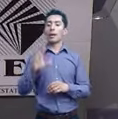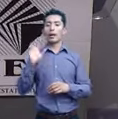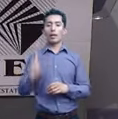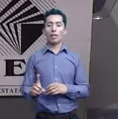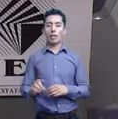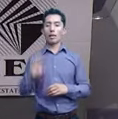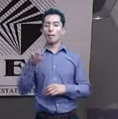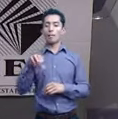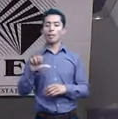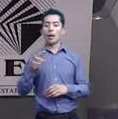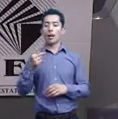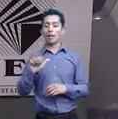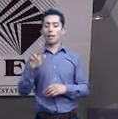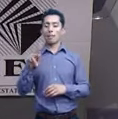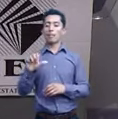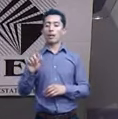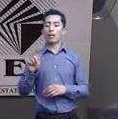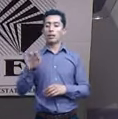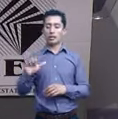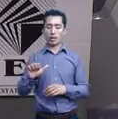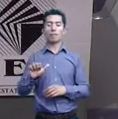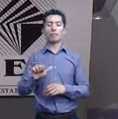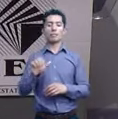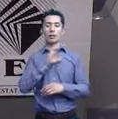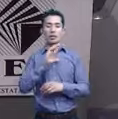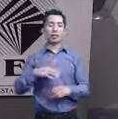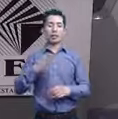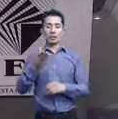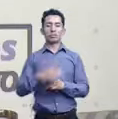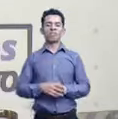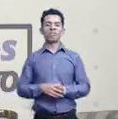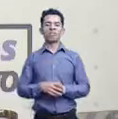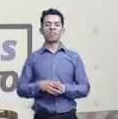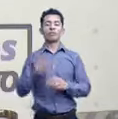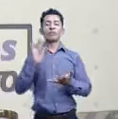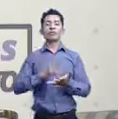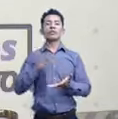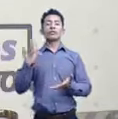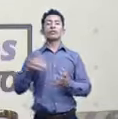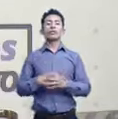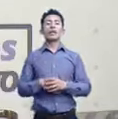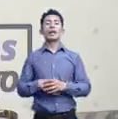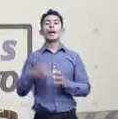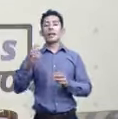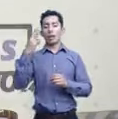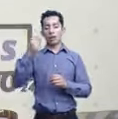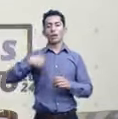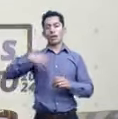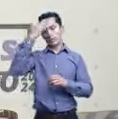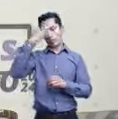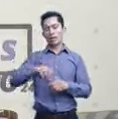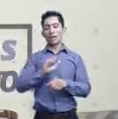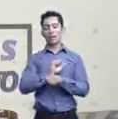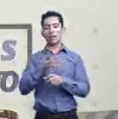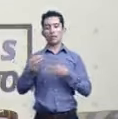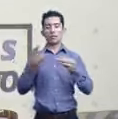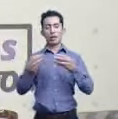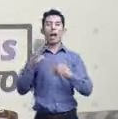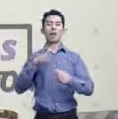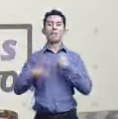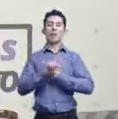Democrática, Marta Patricia Cipriano Jiménez. Candidata, adelante. Gracias. En ese sentido, sabemos que la pandemia no solo trajo